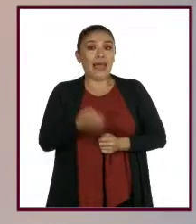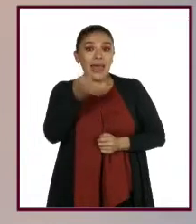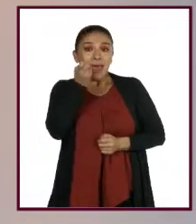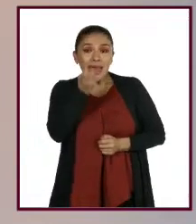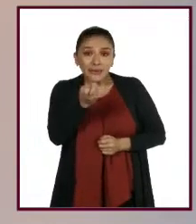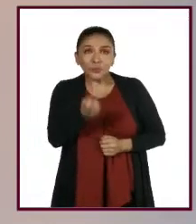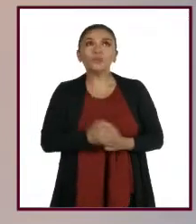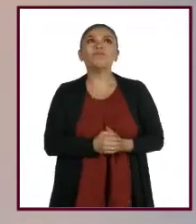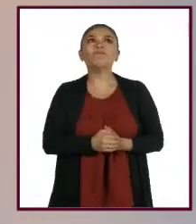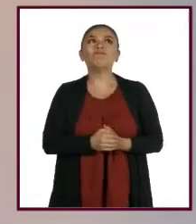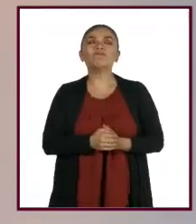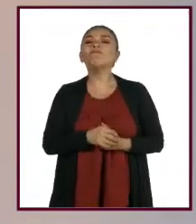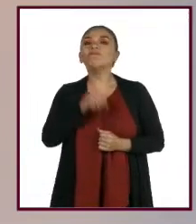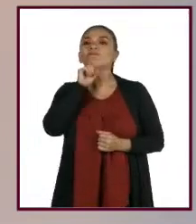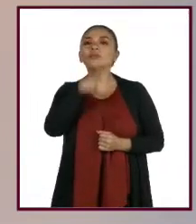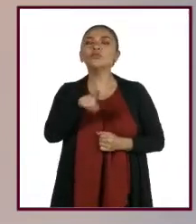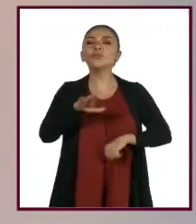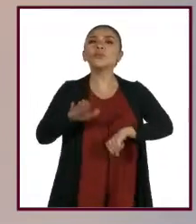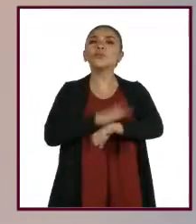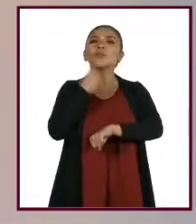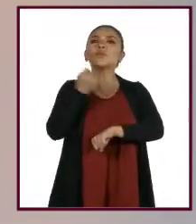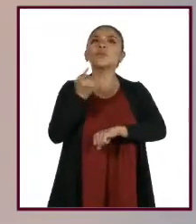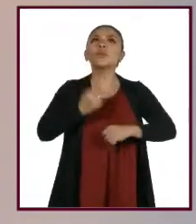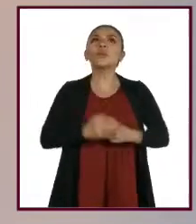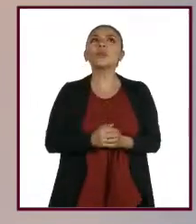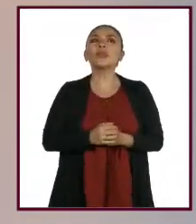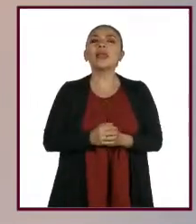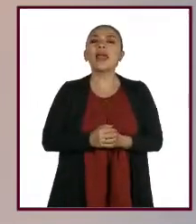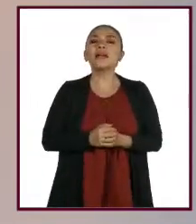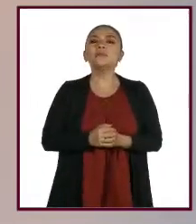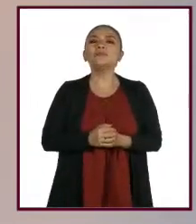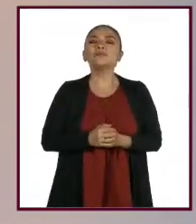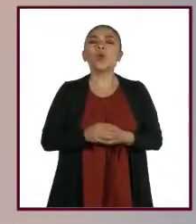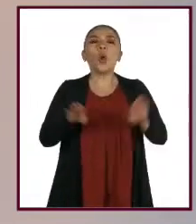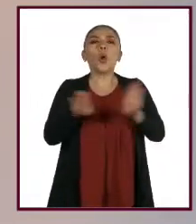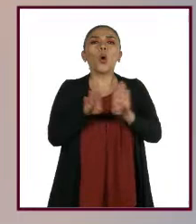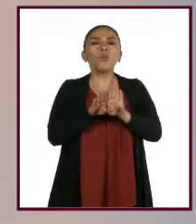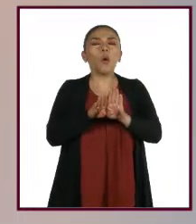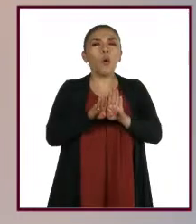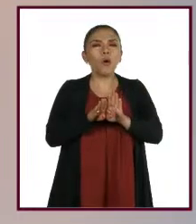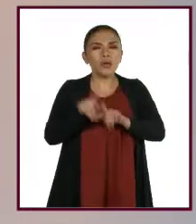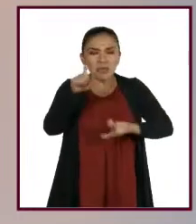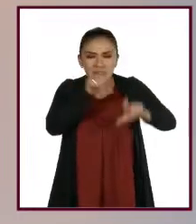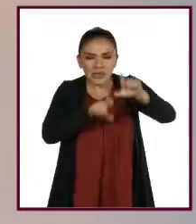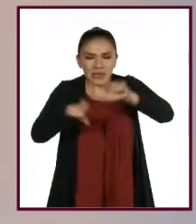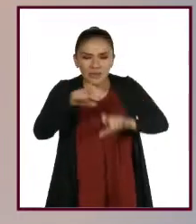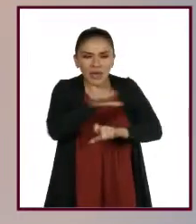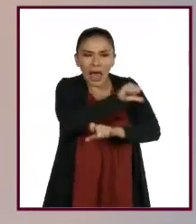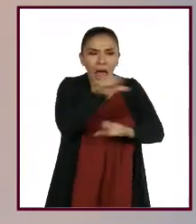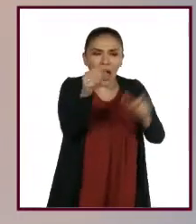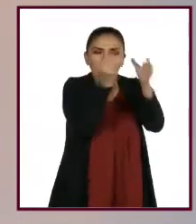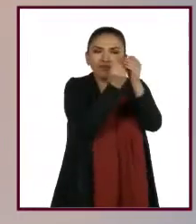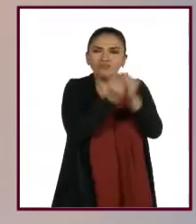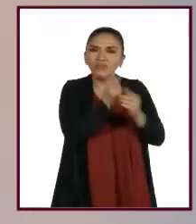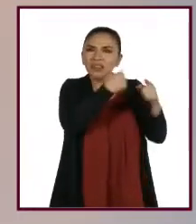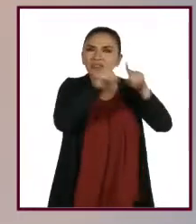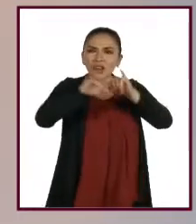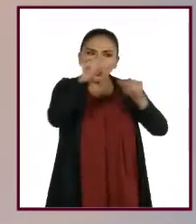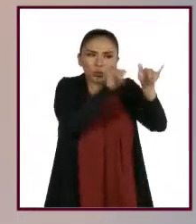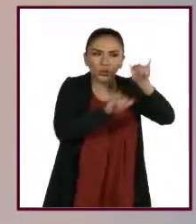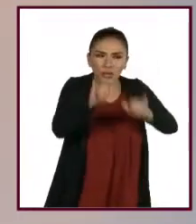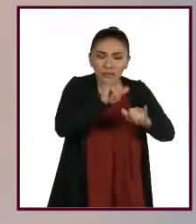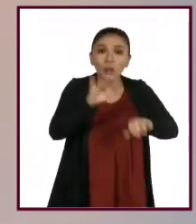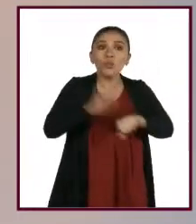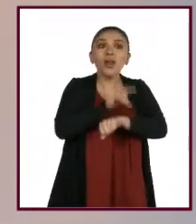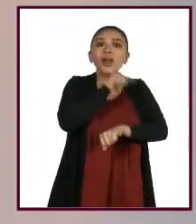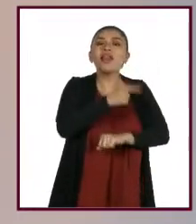ver justamente con esta capacidad química que tienen las sustancias. Cómo les gustan mucho las